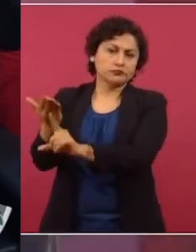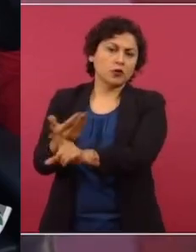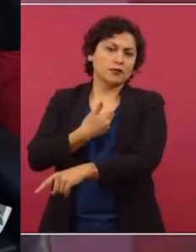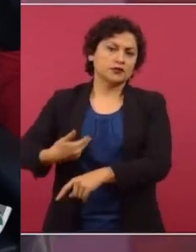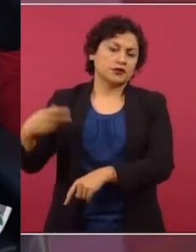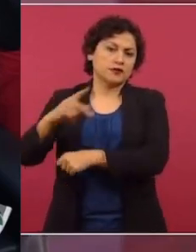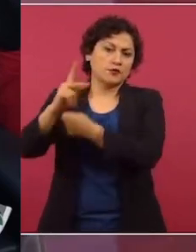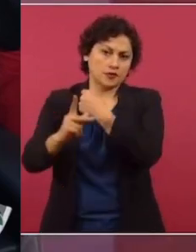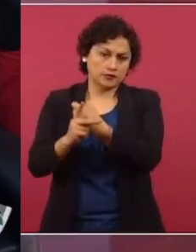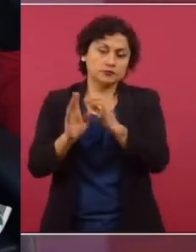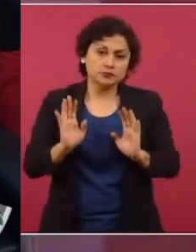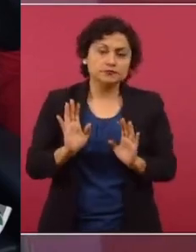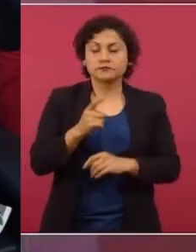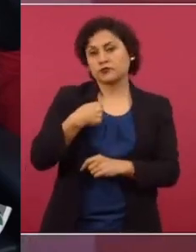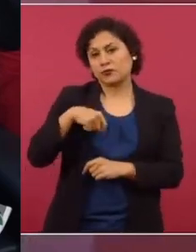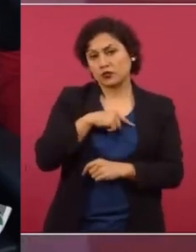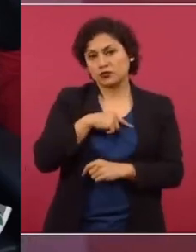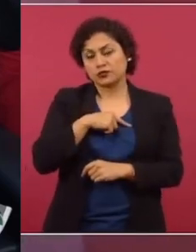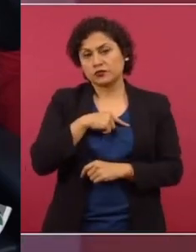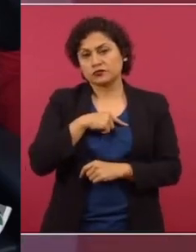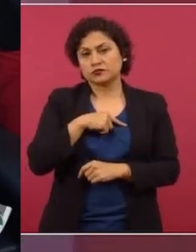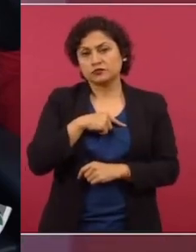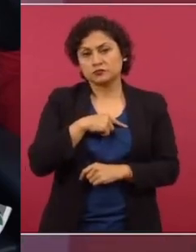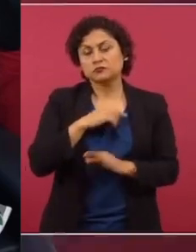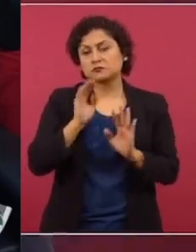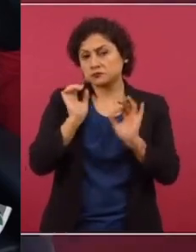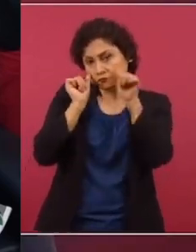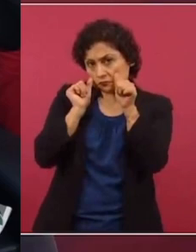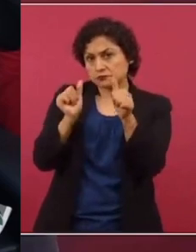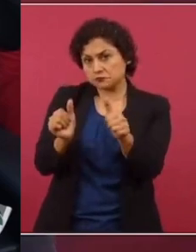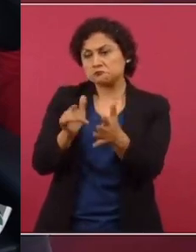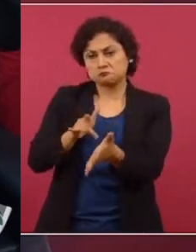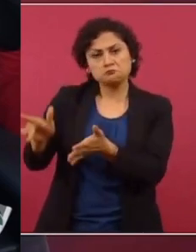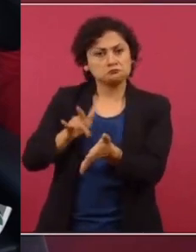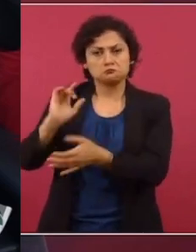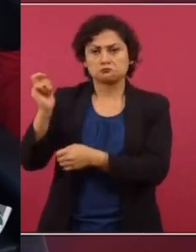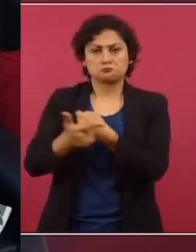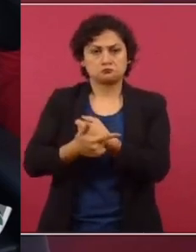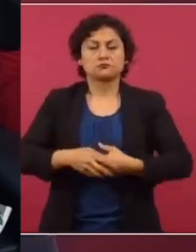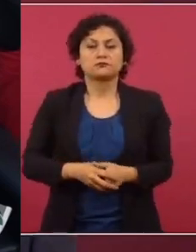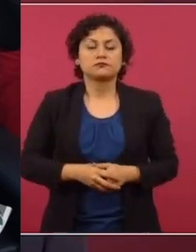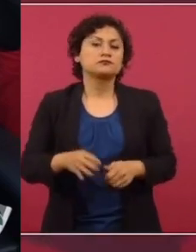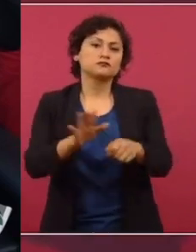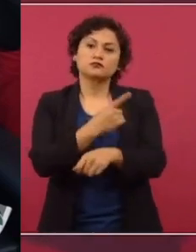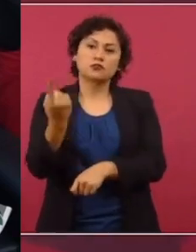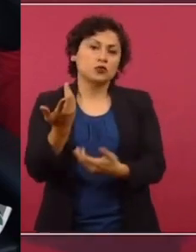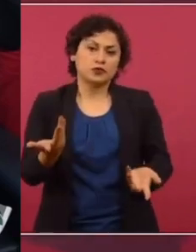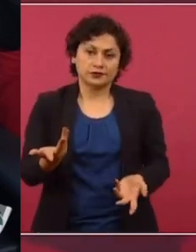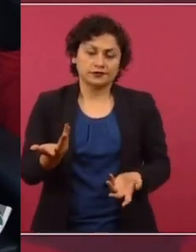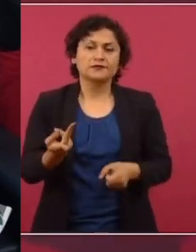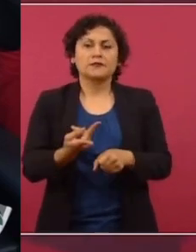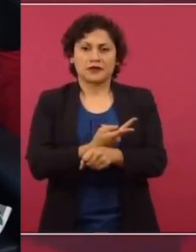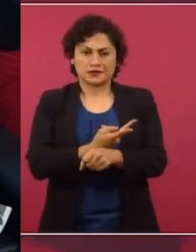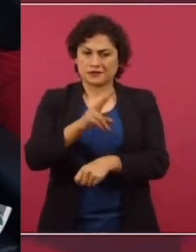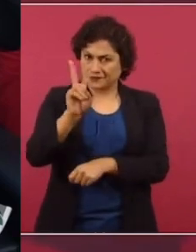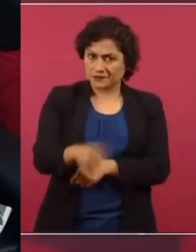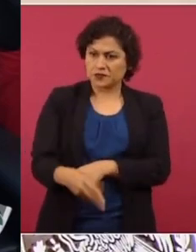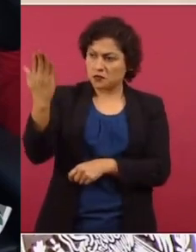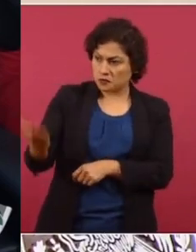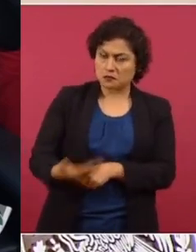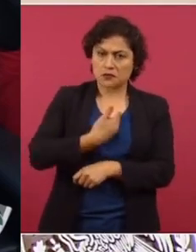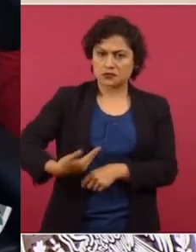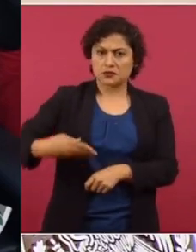democracia. Y nosotros estamos también apoyando. Porque en el fondo, Pedro